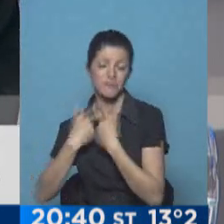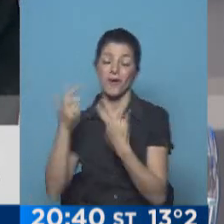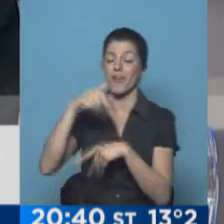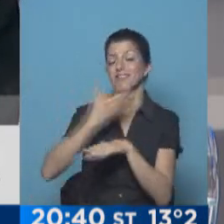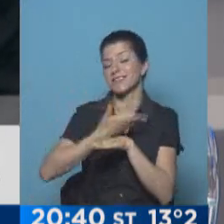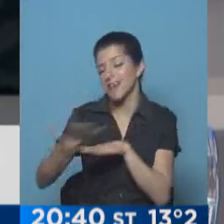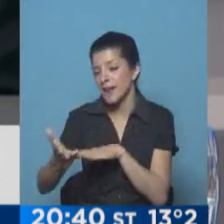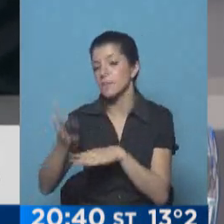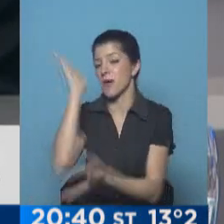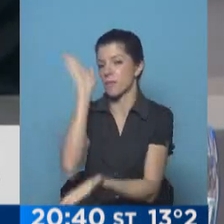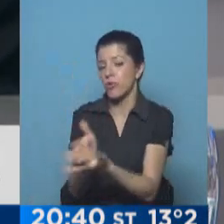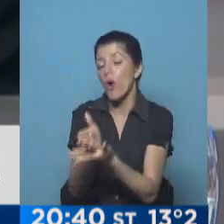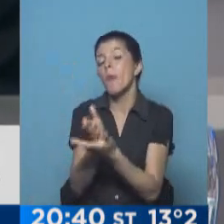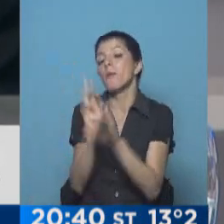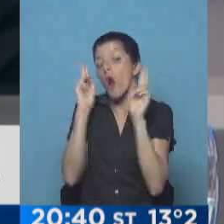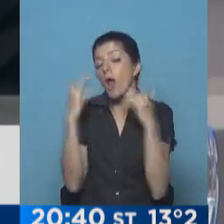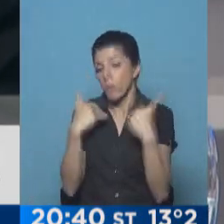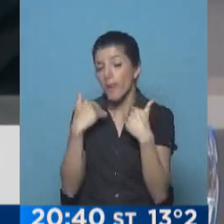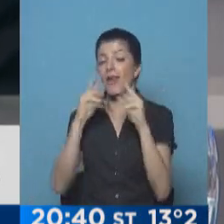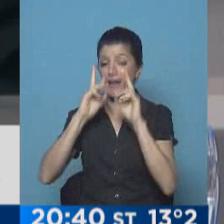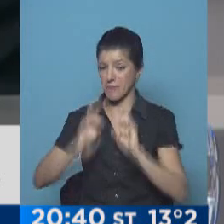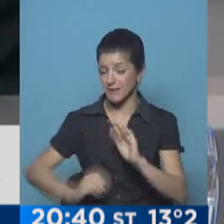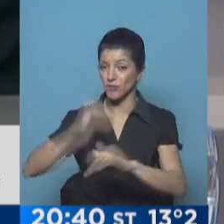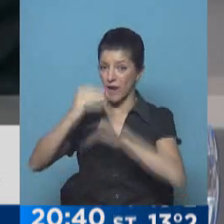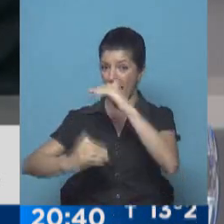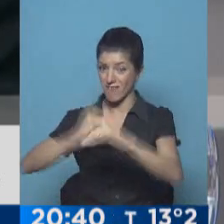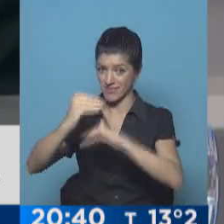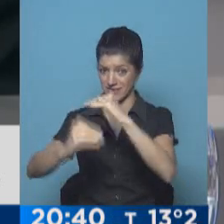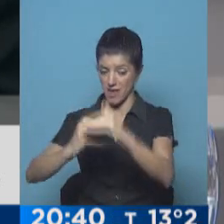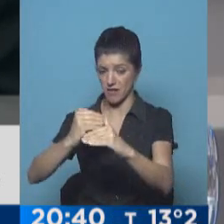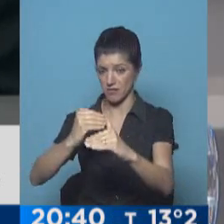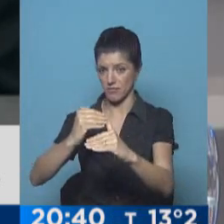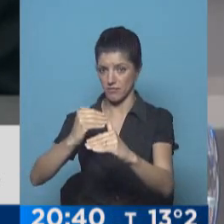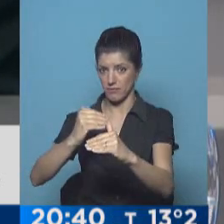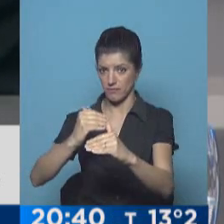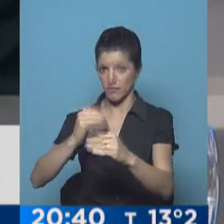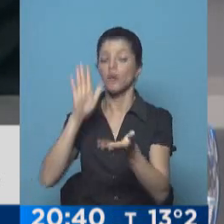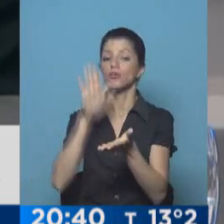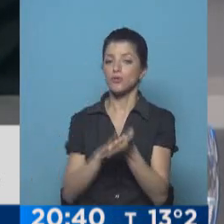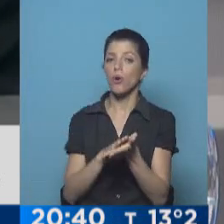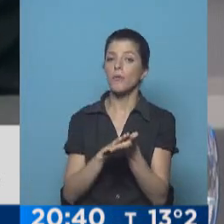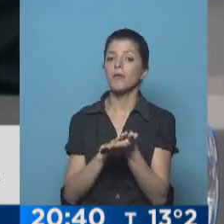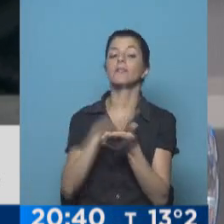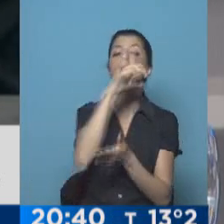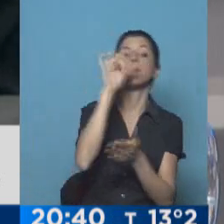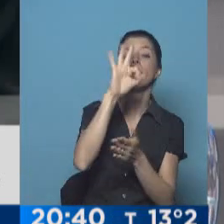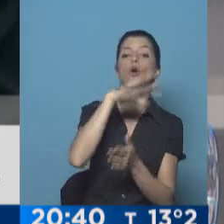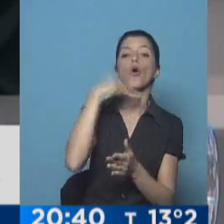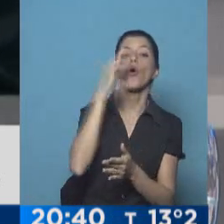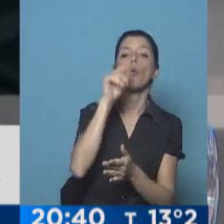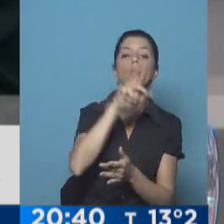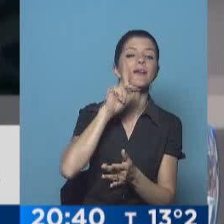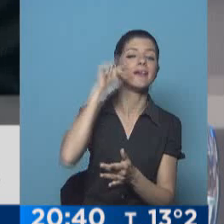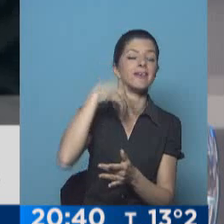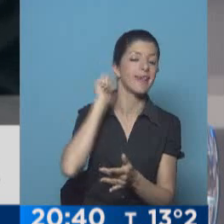ojalá se pueda realmente avanzar hay un trabajo hecho enorme en lo que se trata en este caso de la transferenci del banco hurlingam es decir la familia